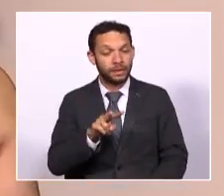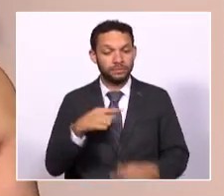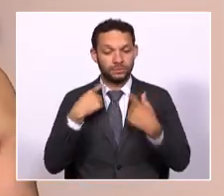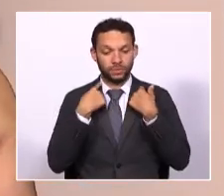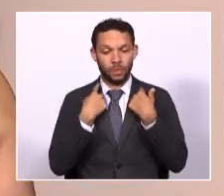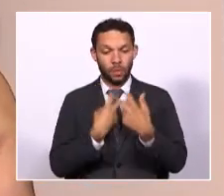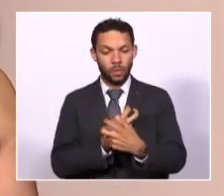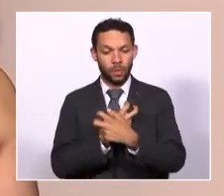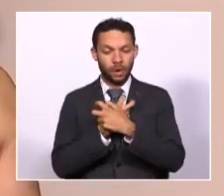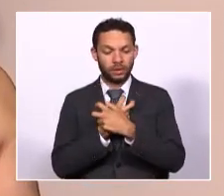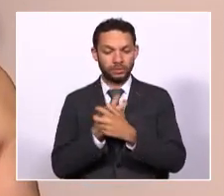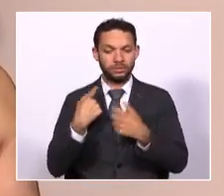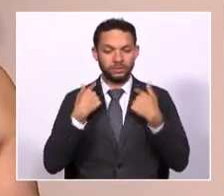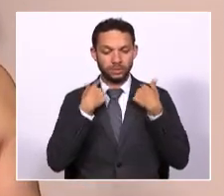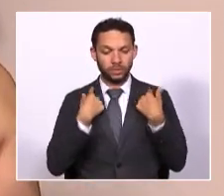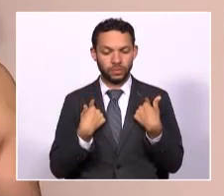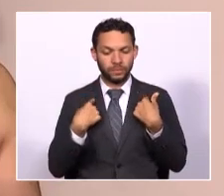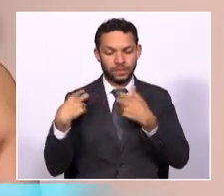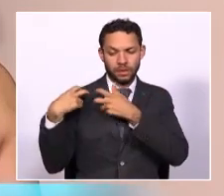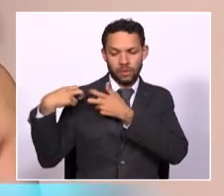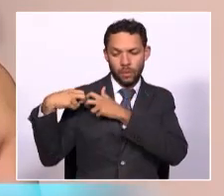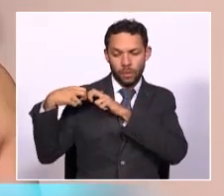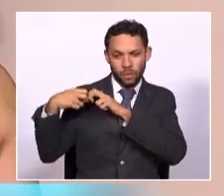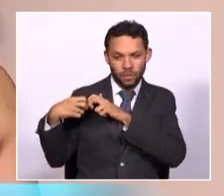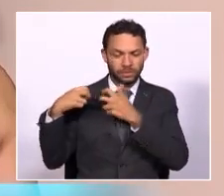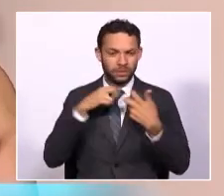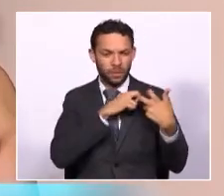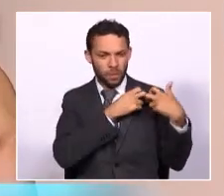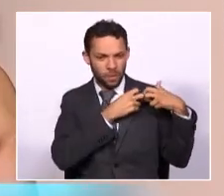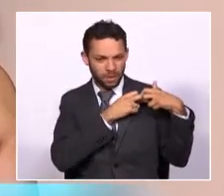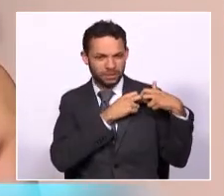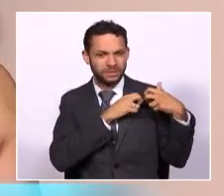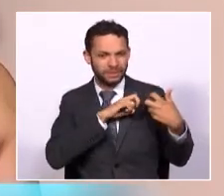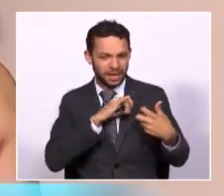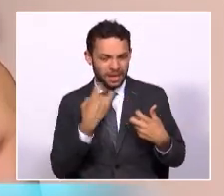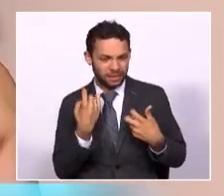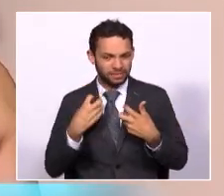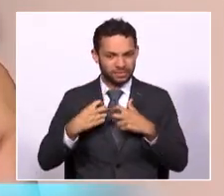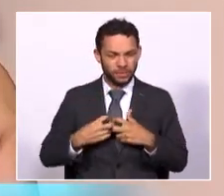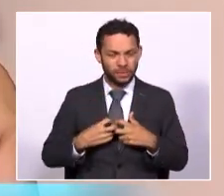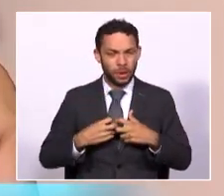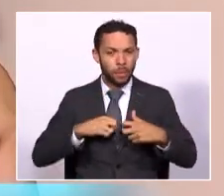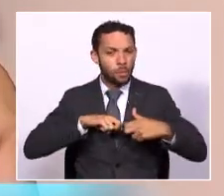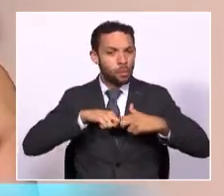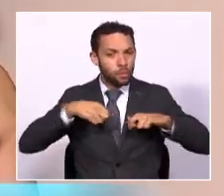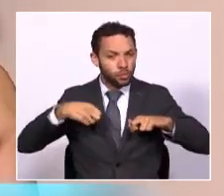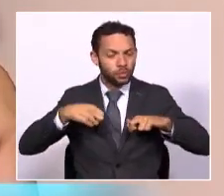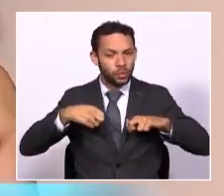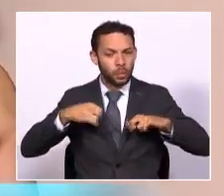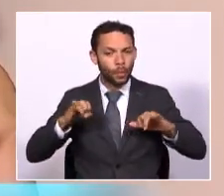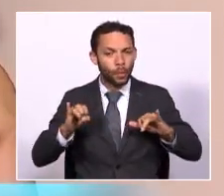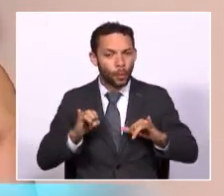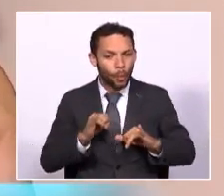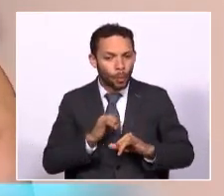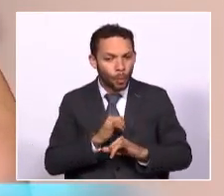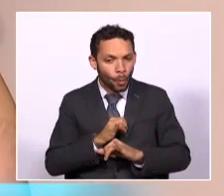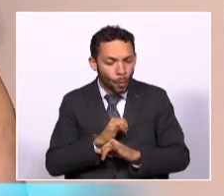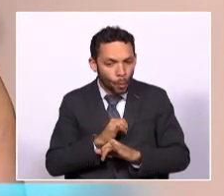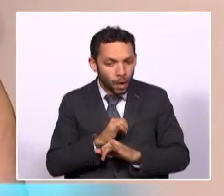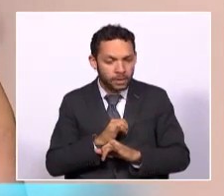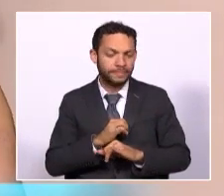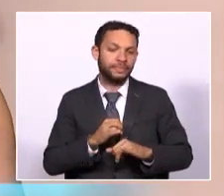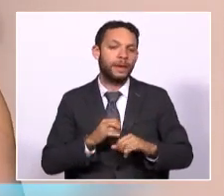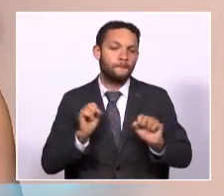acromión, podemos ver parte de la zona costal, debido a eso, que tiene una baja masa muscular y un bajo índice de